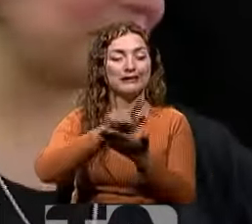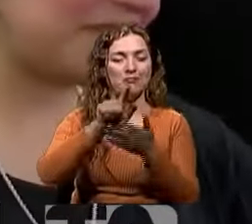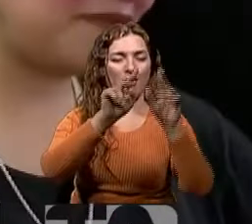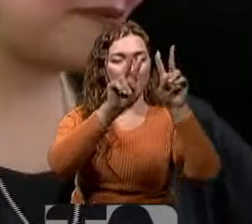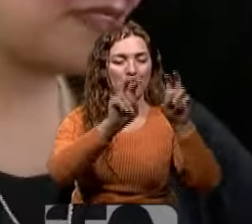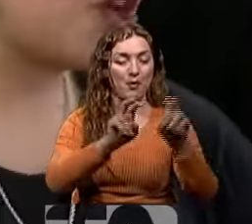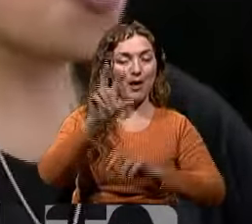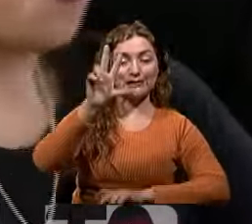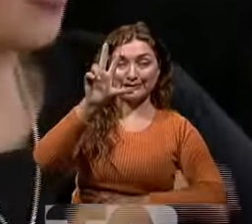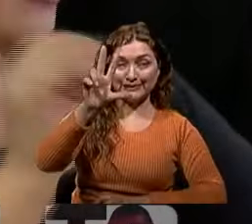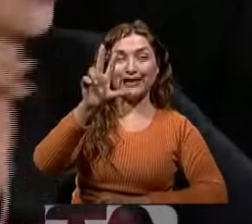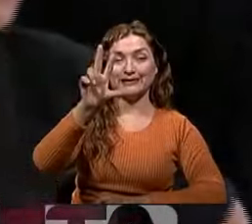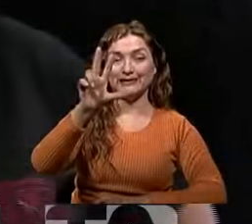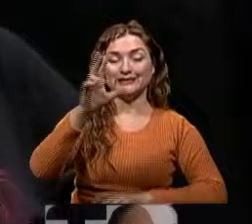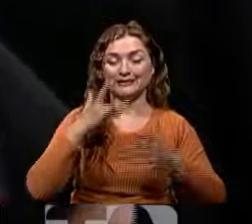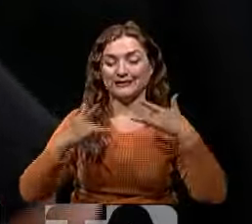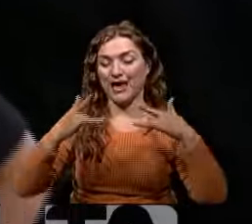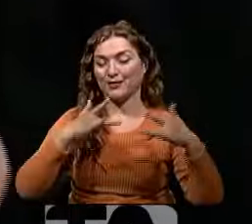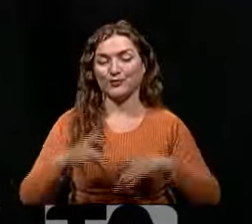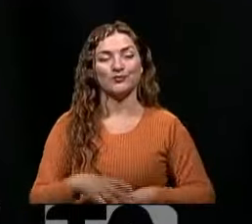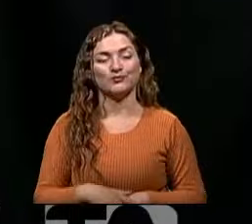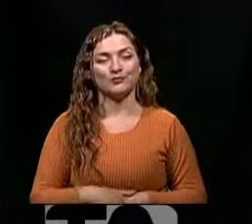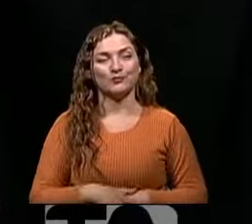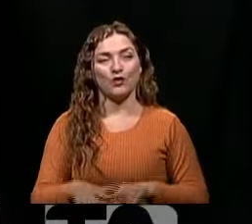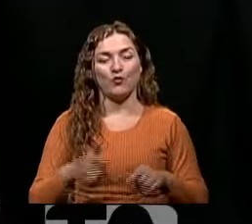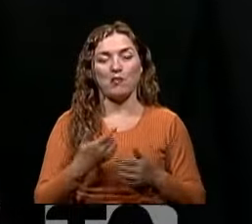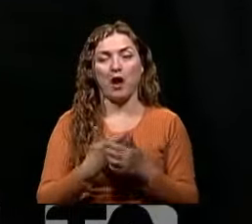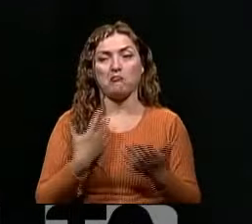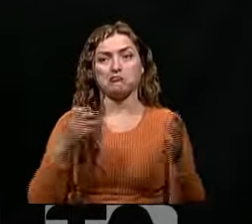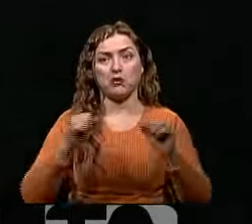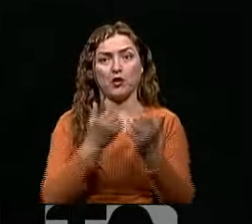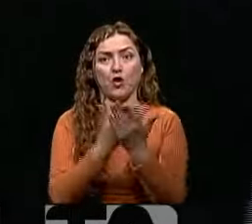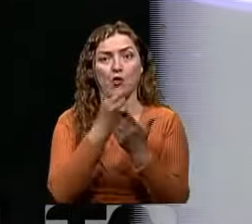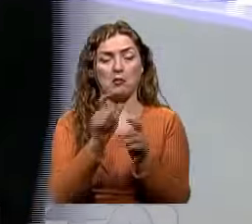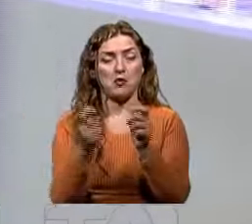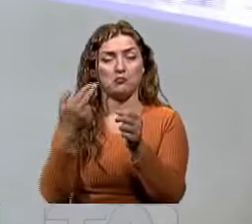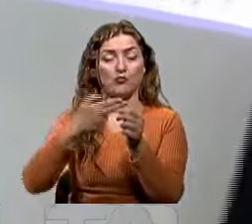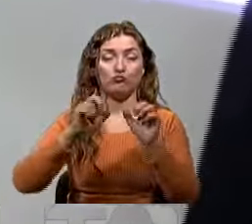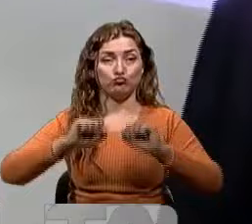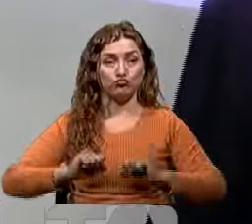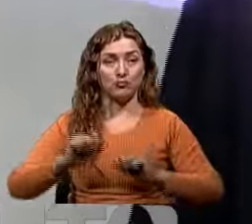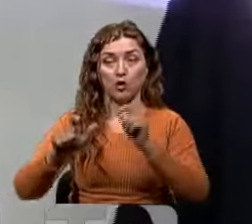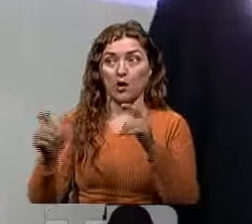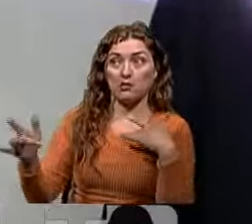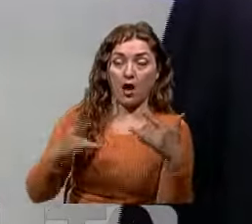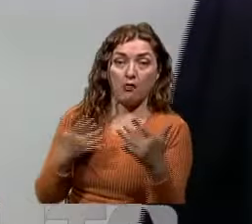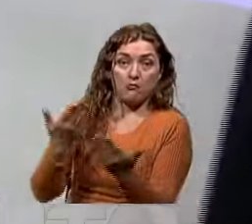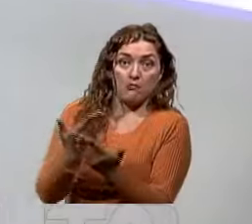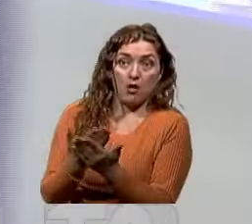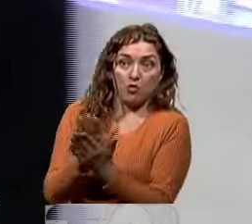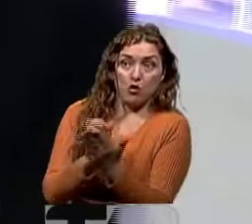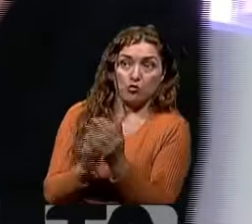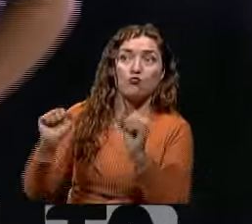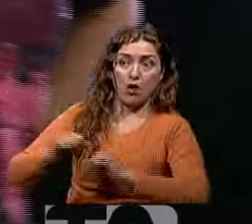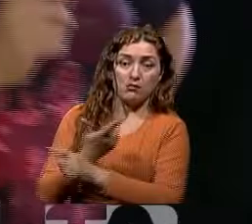y vamos a estar presentando tres piezas teatrales. Igual los espacios están disponibles también para otras personas que quieran venir y presentar sus proyectos.